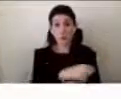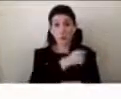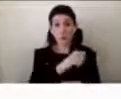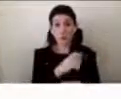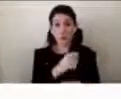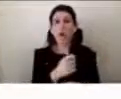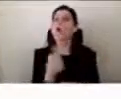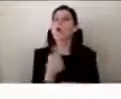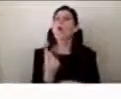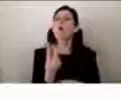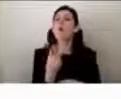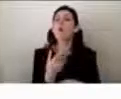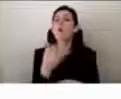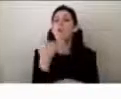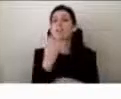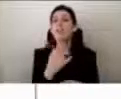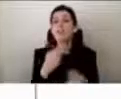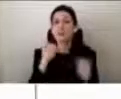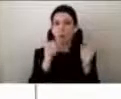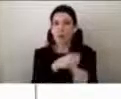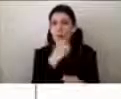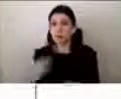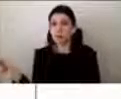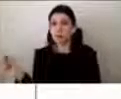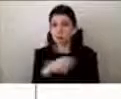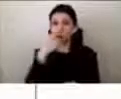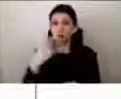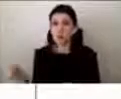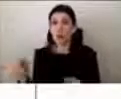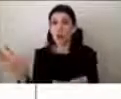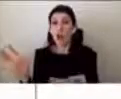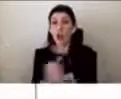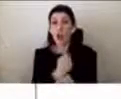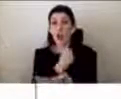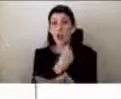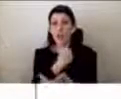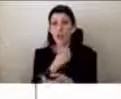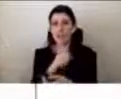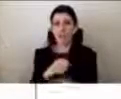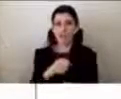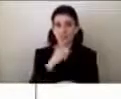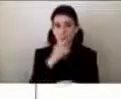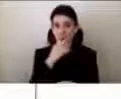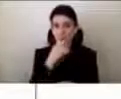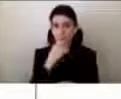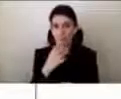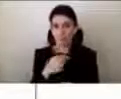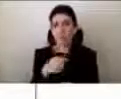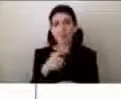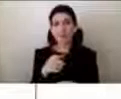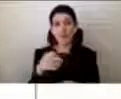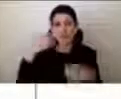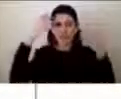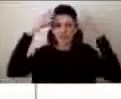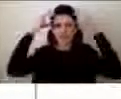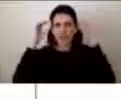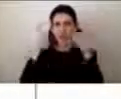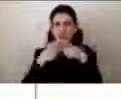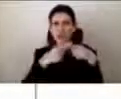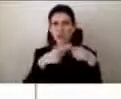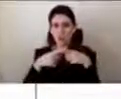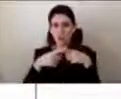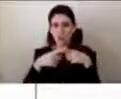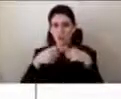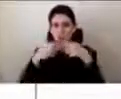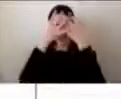la autorregulación y el aprendizaje y la alianza. El cerebro social va a estar involucrado en eso, un conjunto de redes